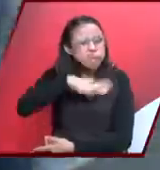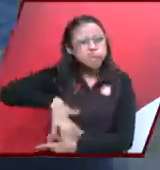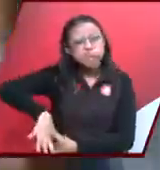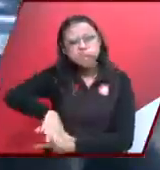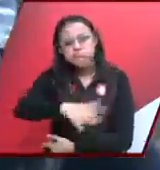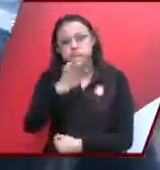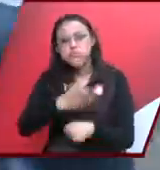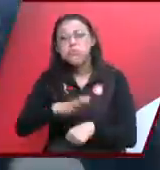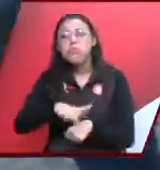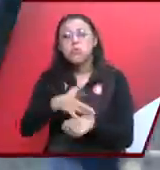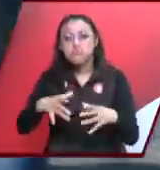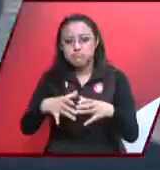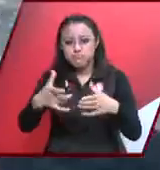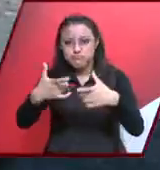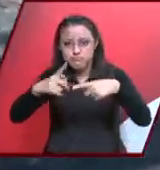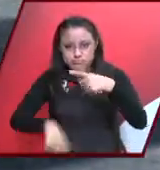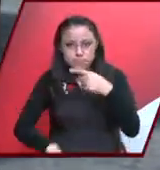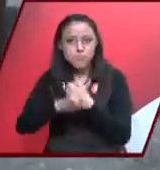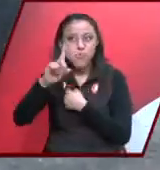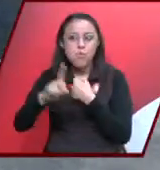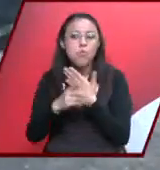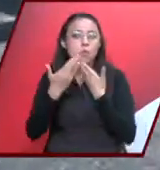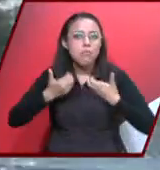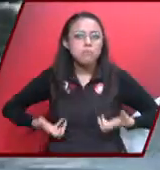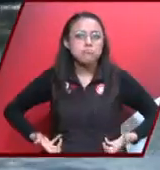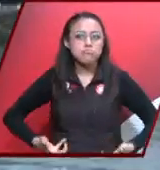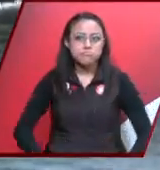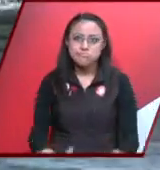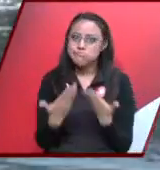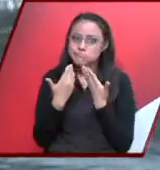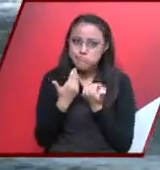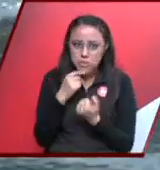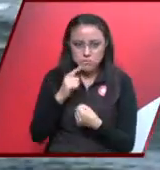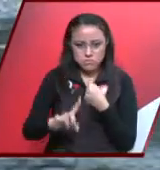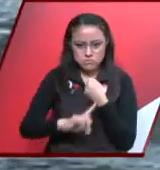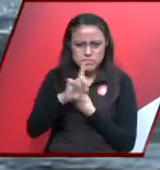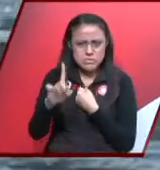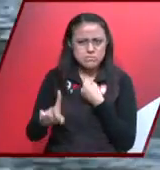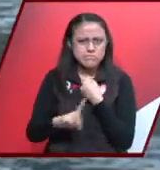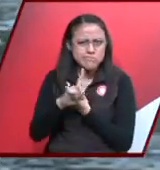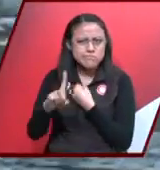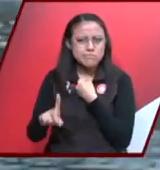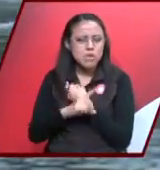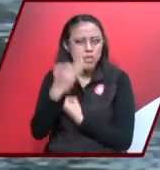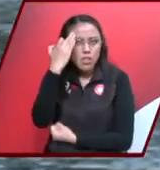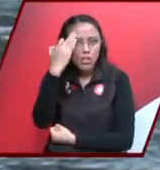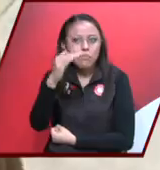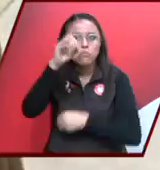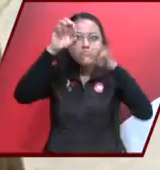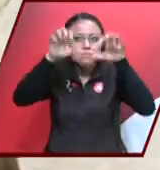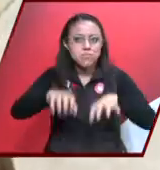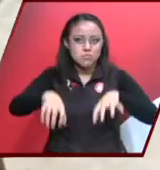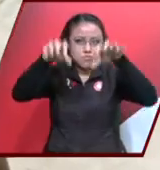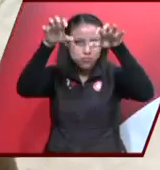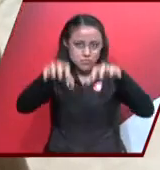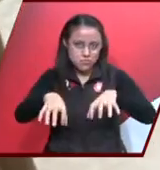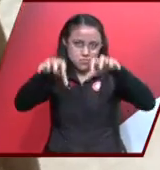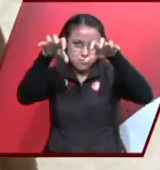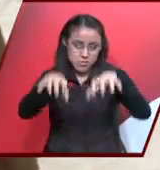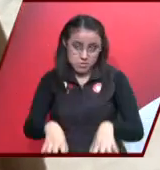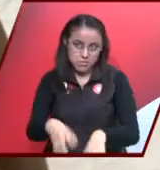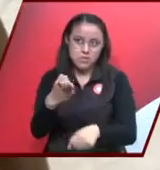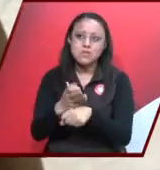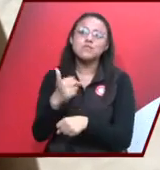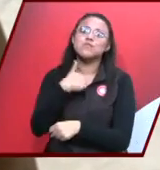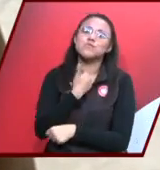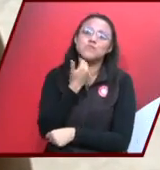debido al colapso de las coladeras y la calle sin pavimentación. Un problema que empeoró con la temporada de lluvias. Nosotros lo que queremos